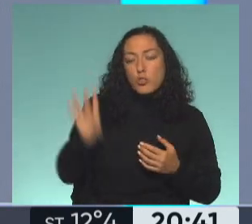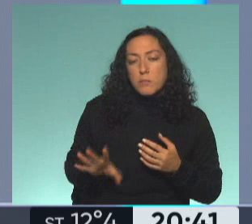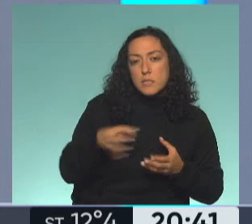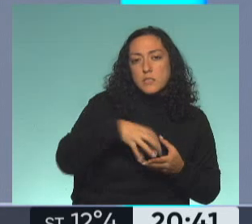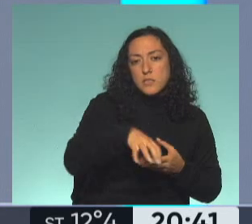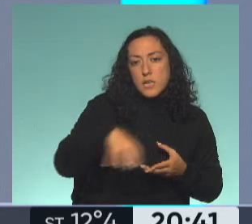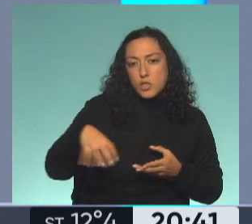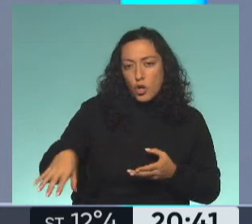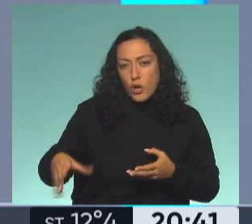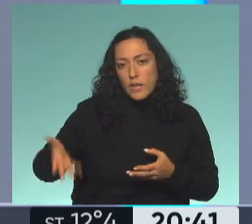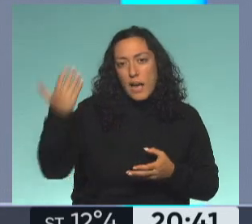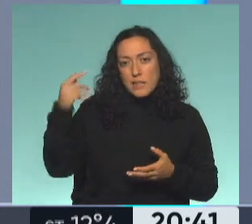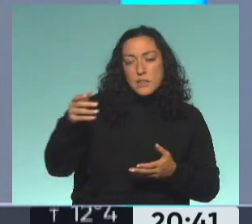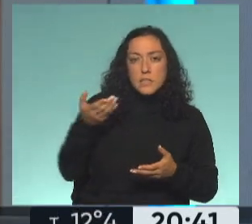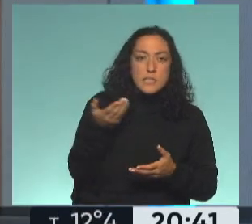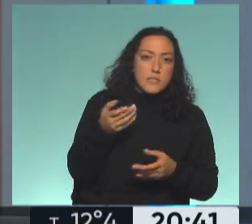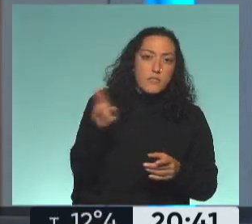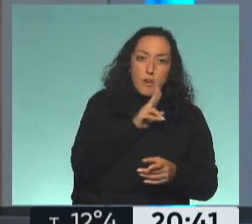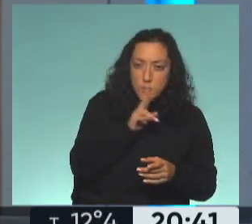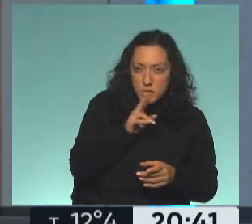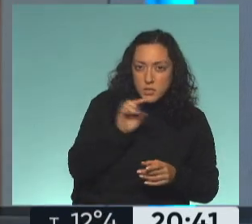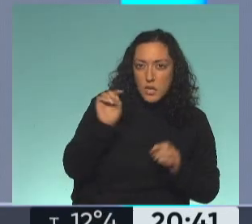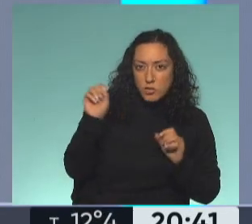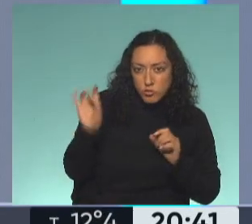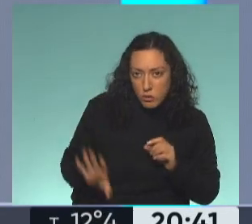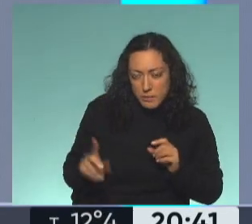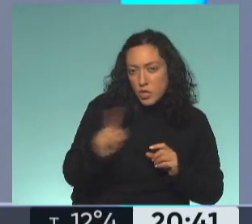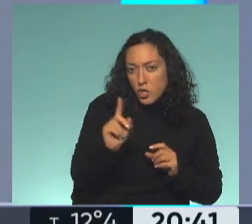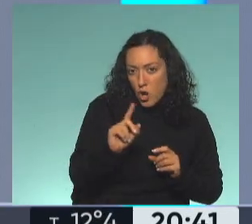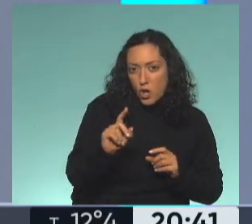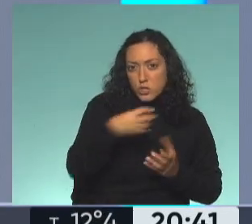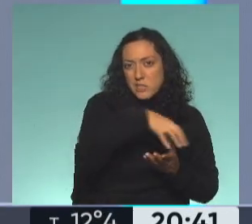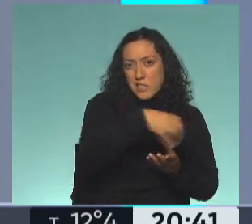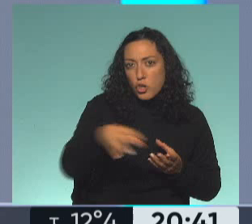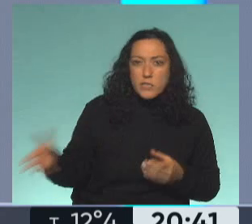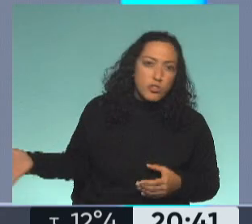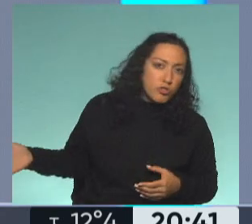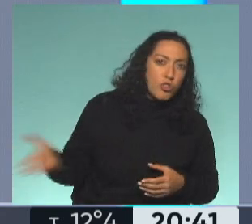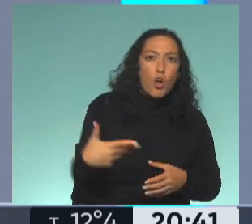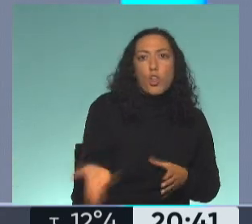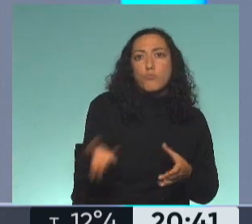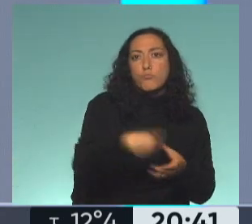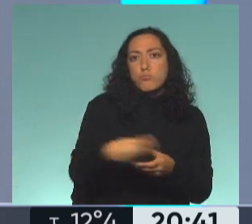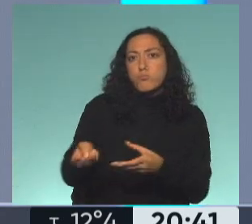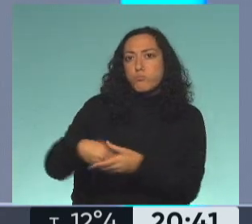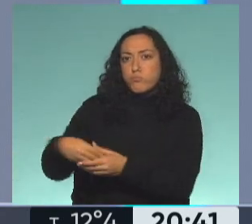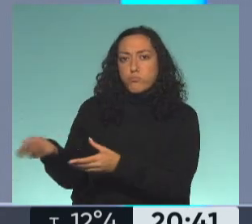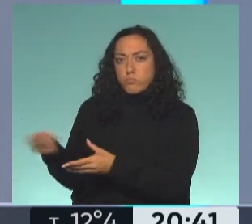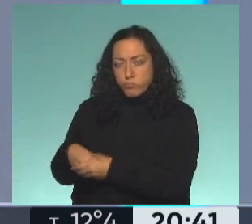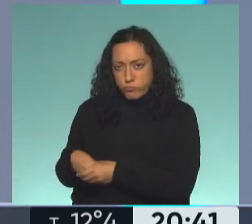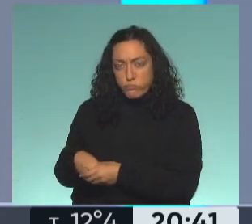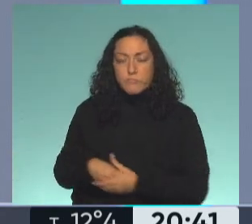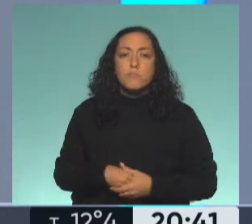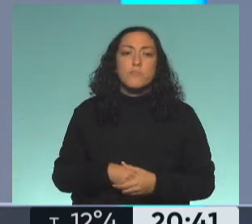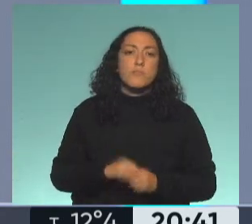sectores históricamente feminizados, sino prácticamente en todos los sectores de la economía. Igual